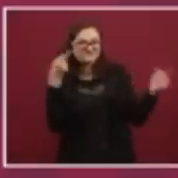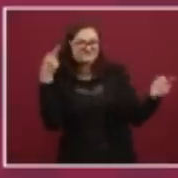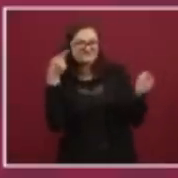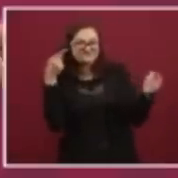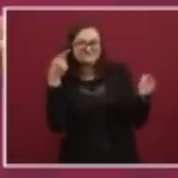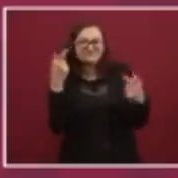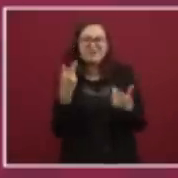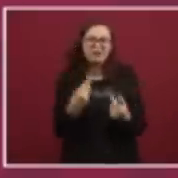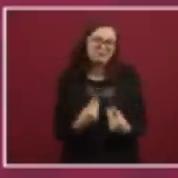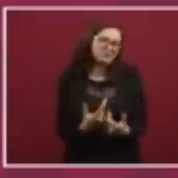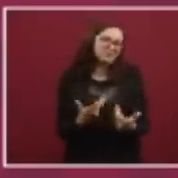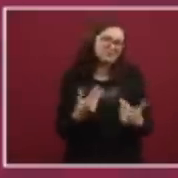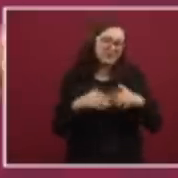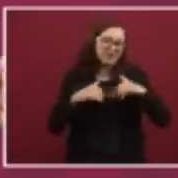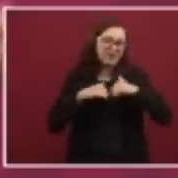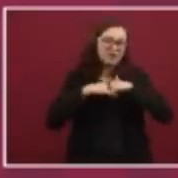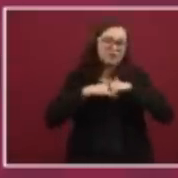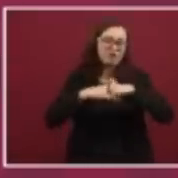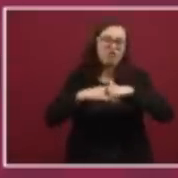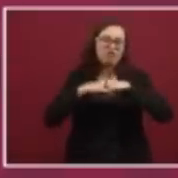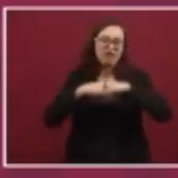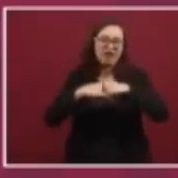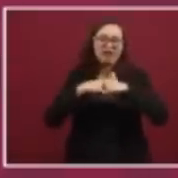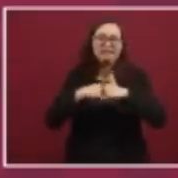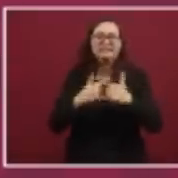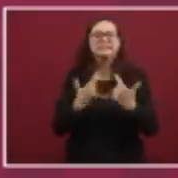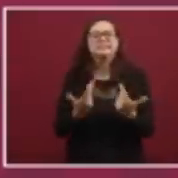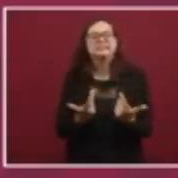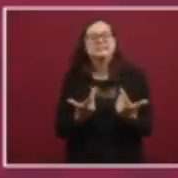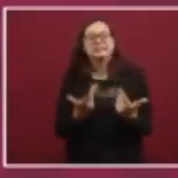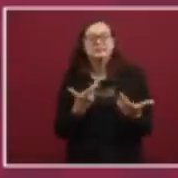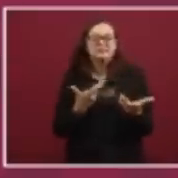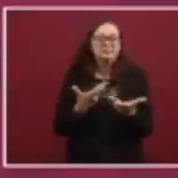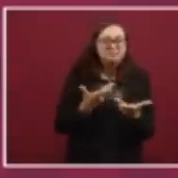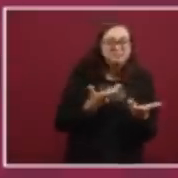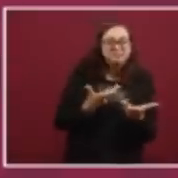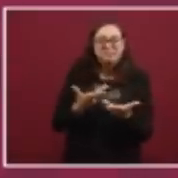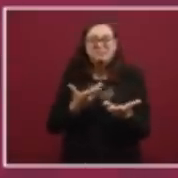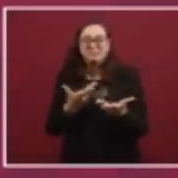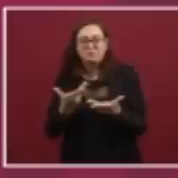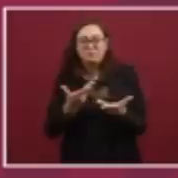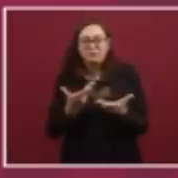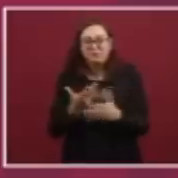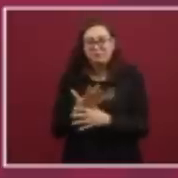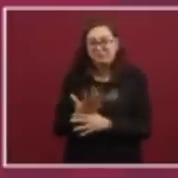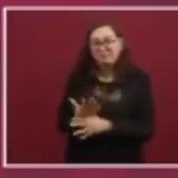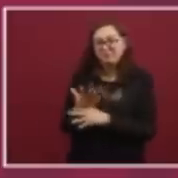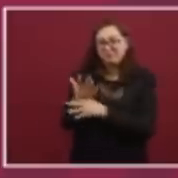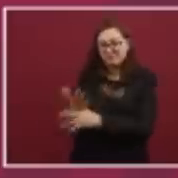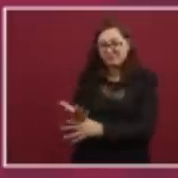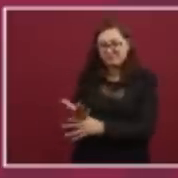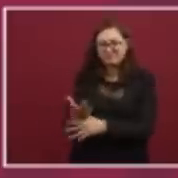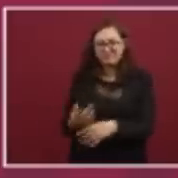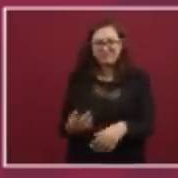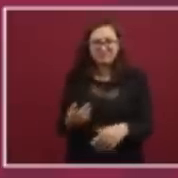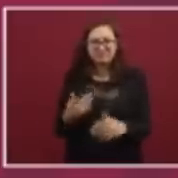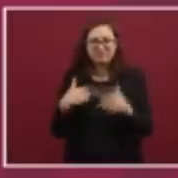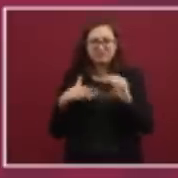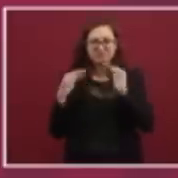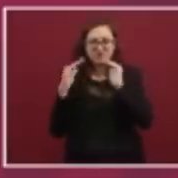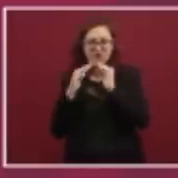y en el debate él argumentaba eso, que él escuchaba de su